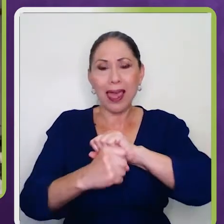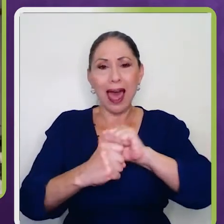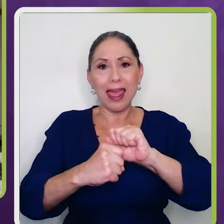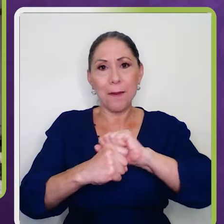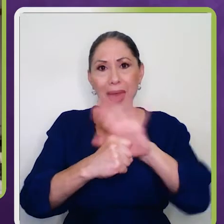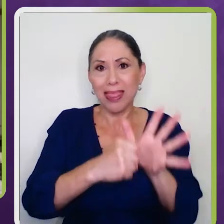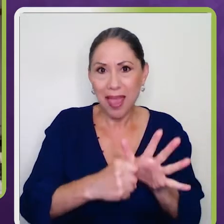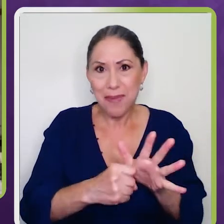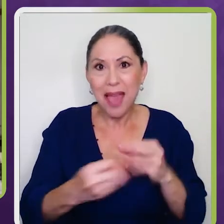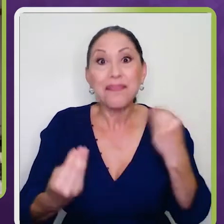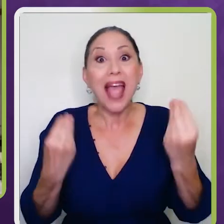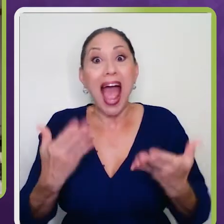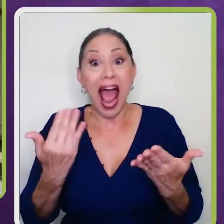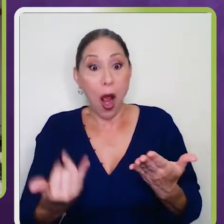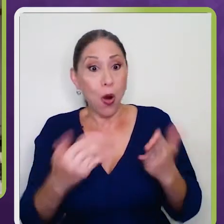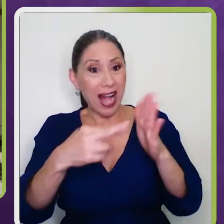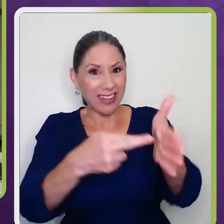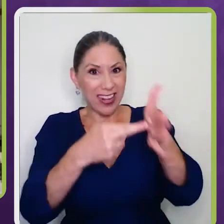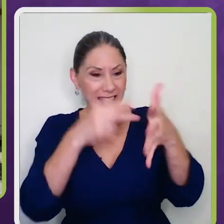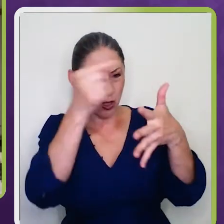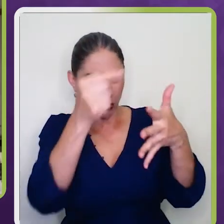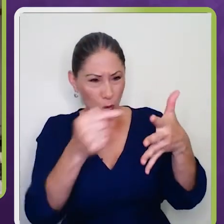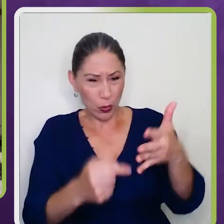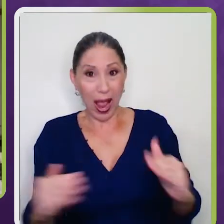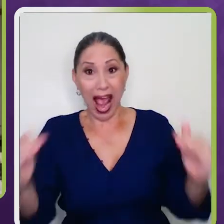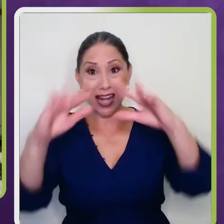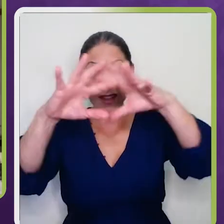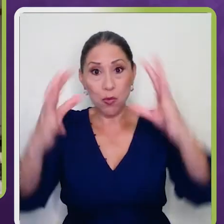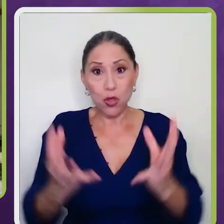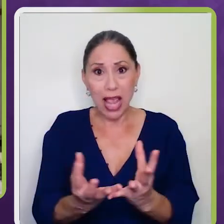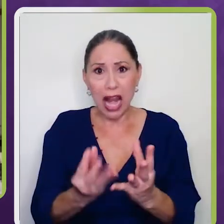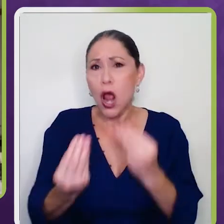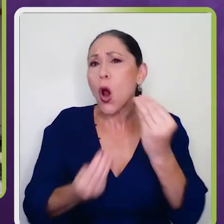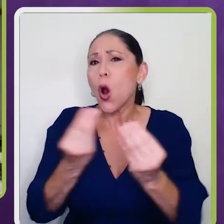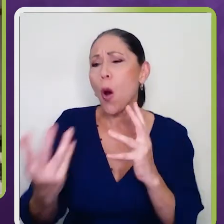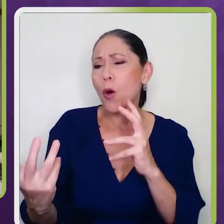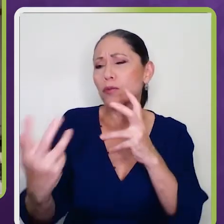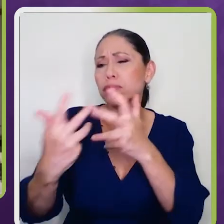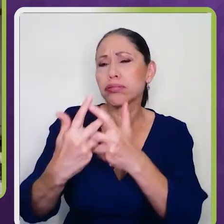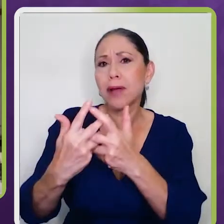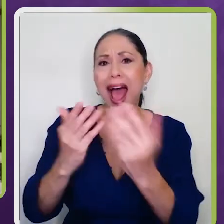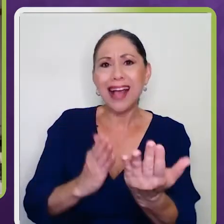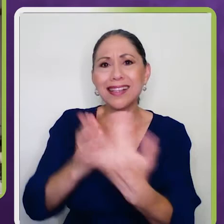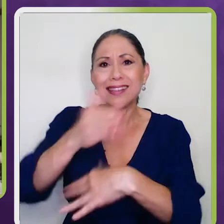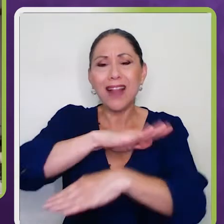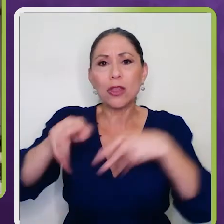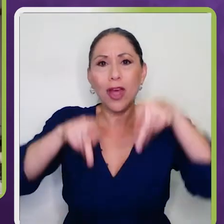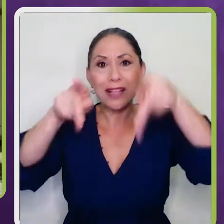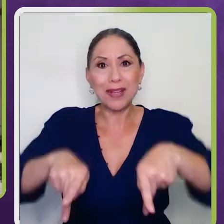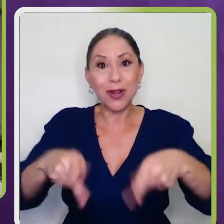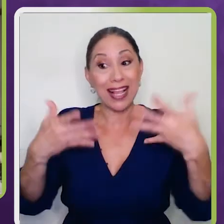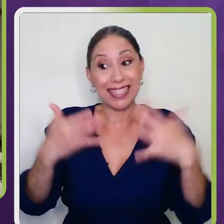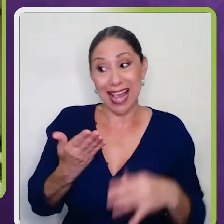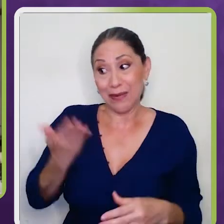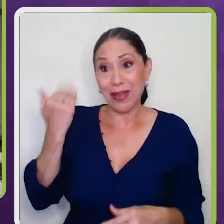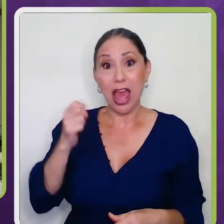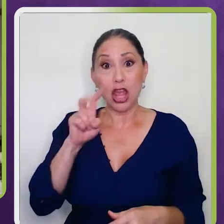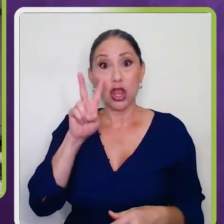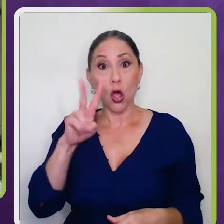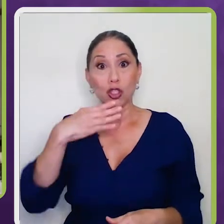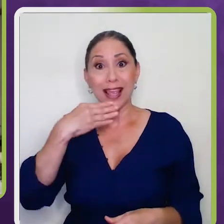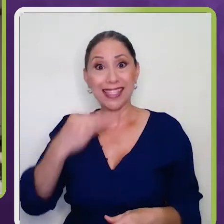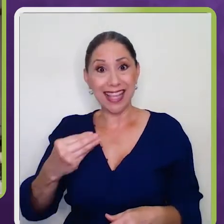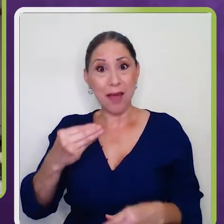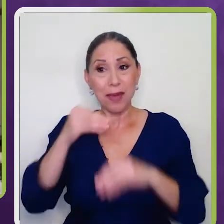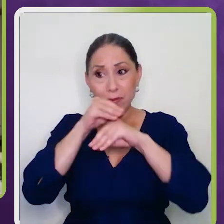nivel mundial para que sean accesibles para todas las personas? Esto fue un lanzamiento que realizamos el 2 de diciembre a nivel mundial.